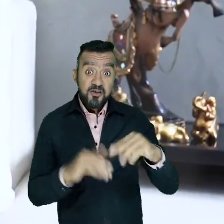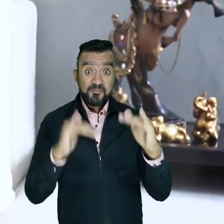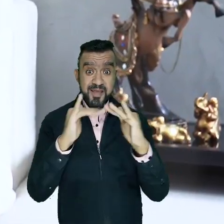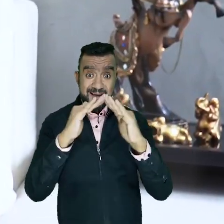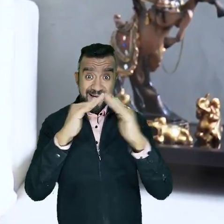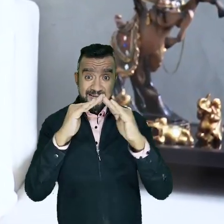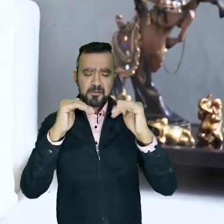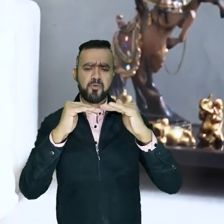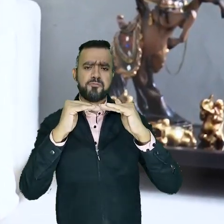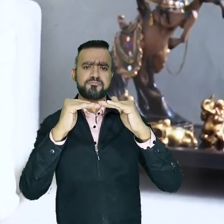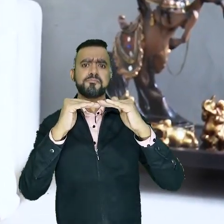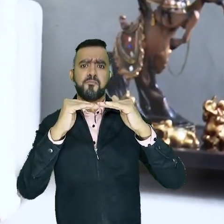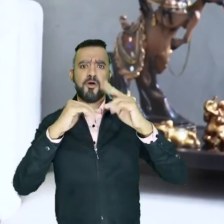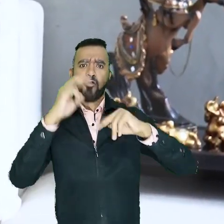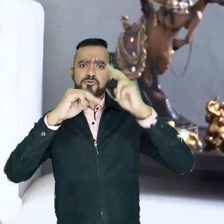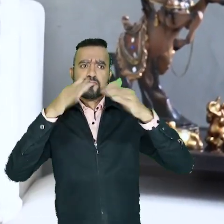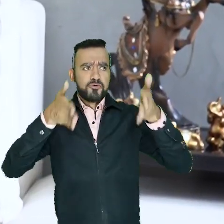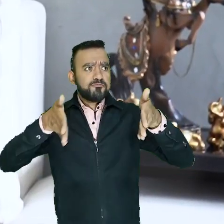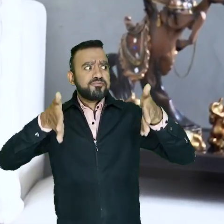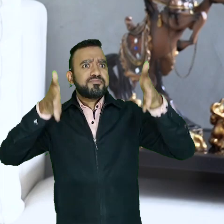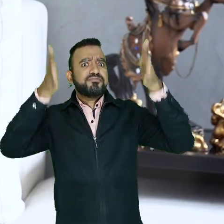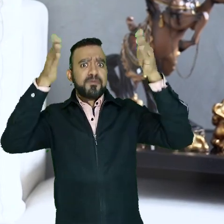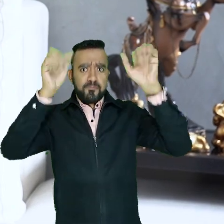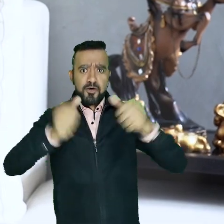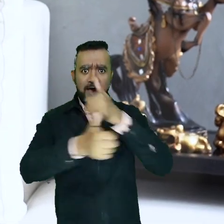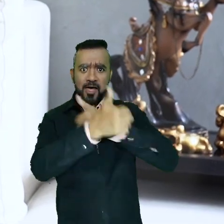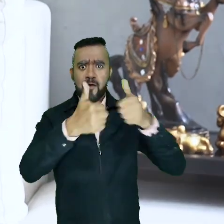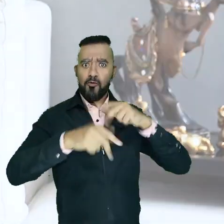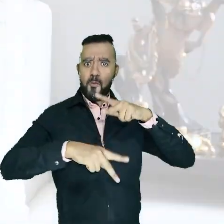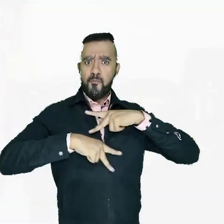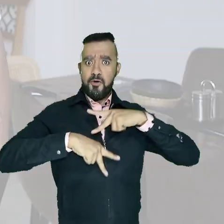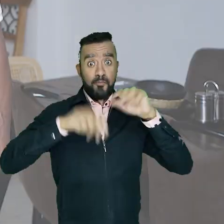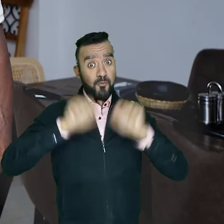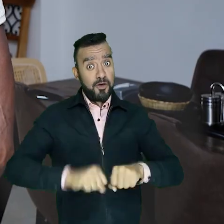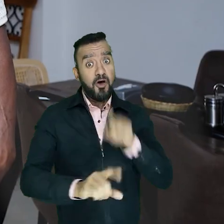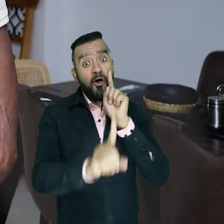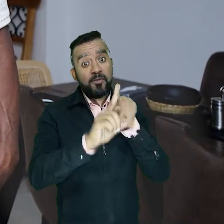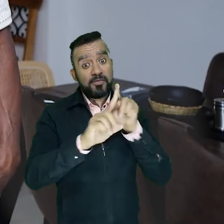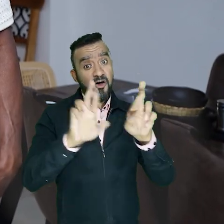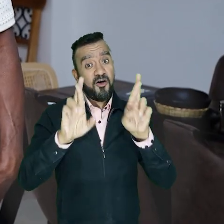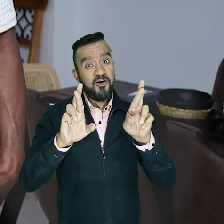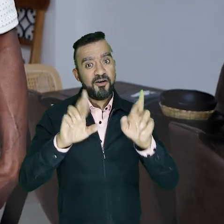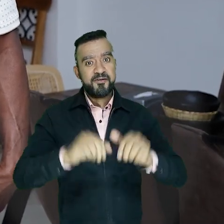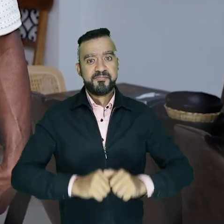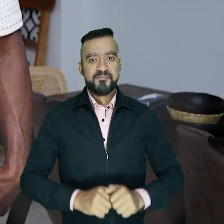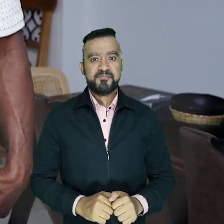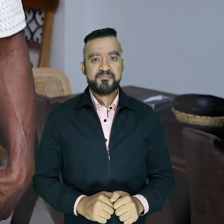puedan decir, este es mi apartamento o este es mi casa. Porque aquí hay para construir.